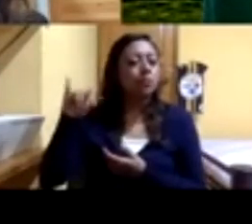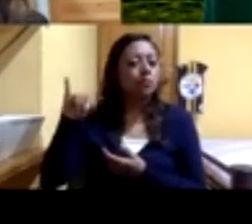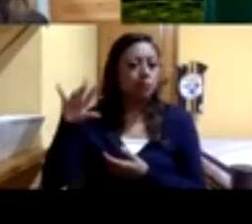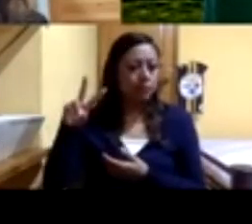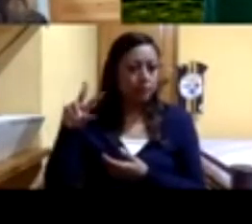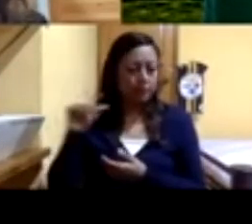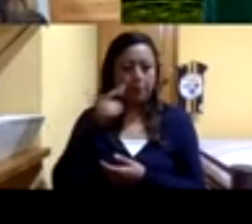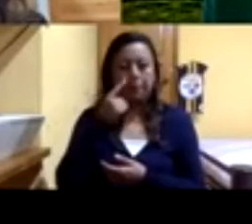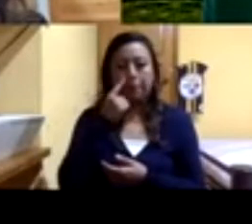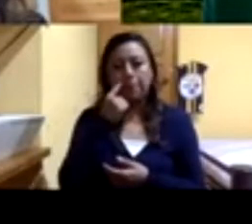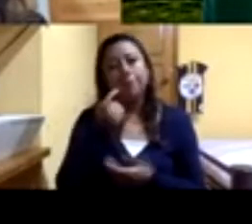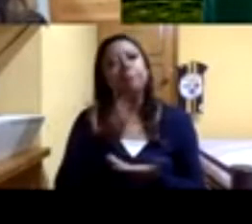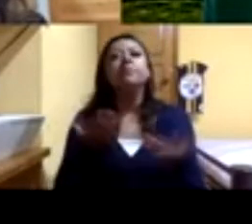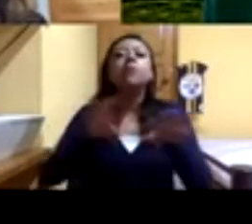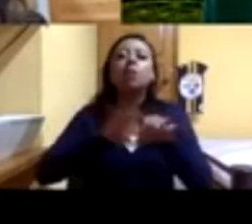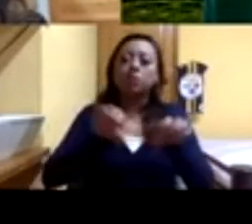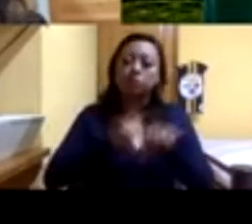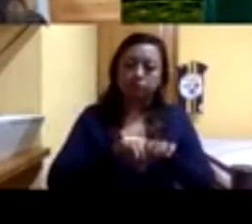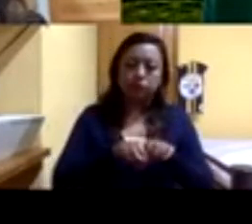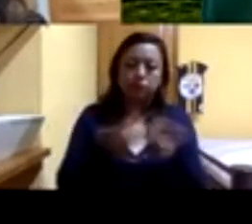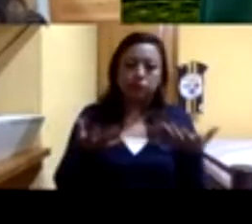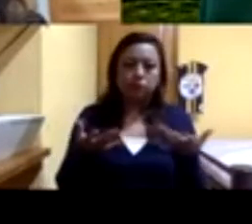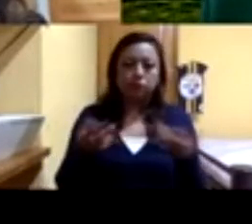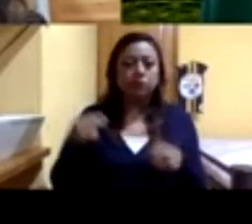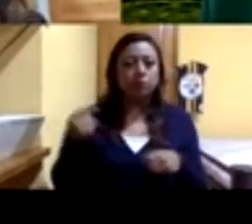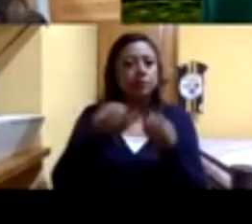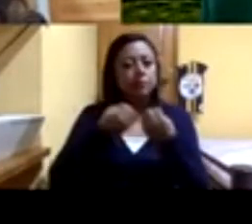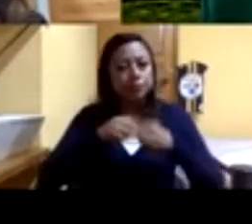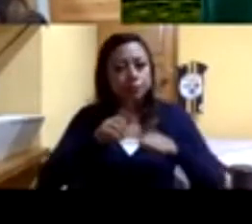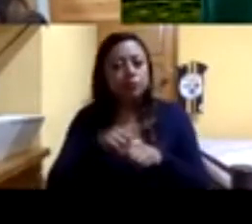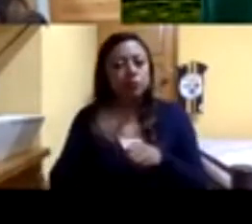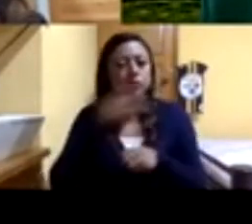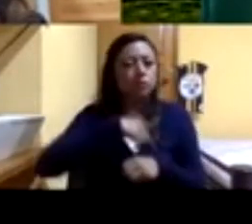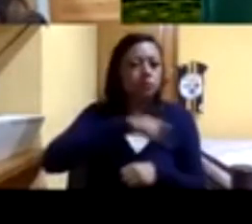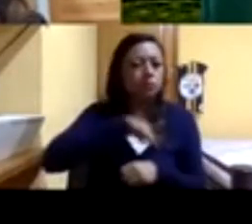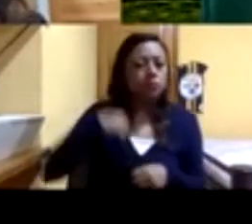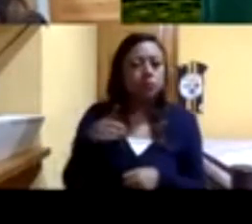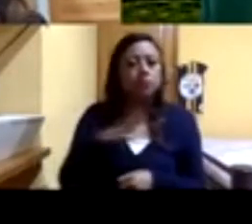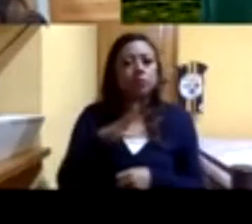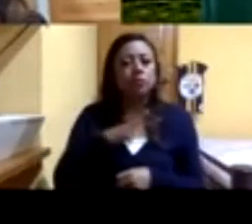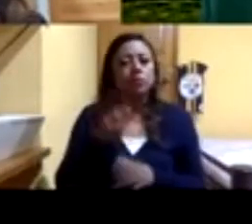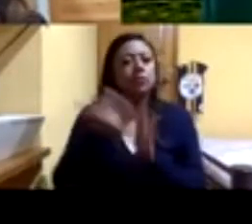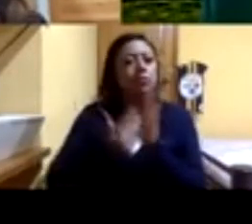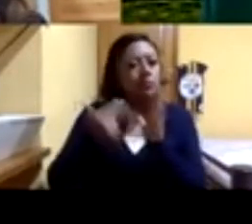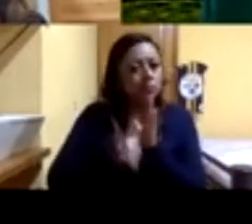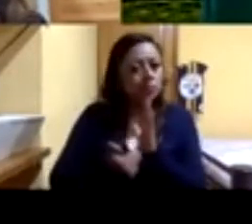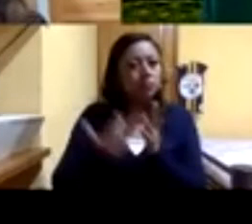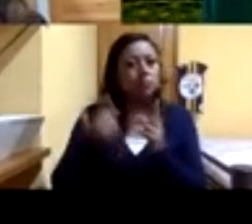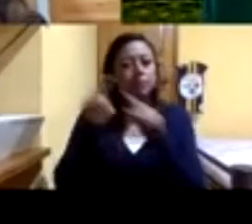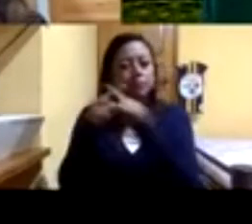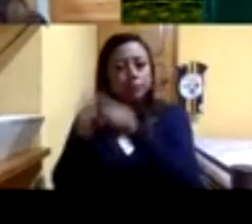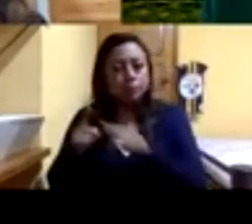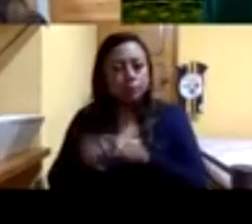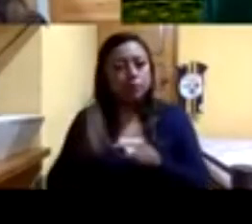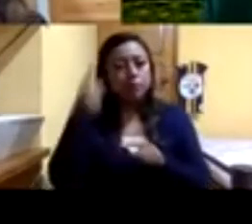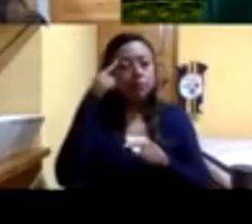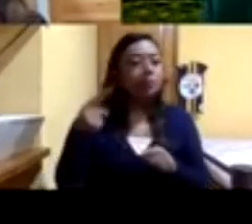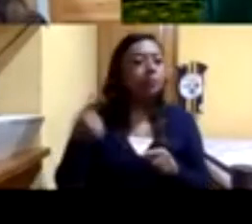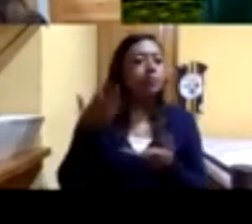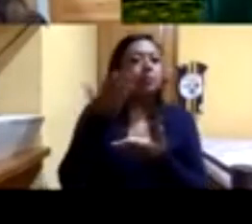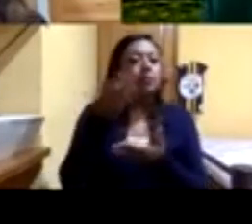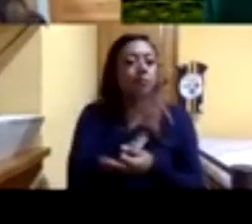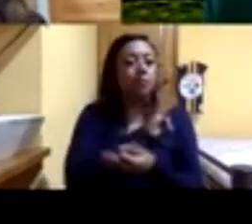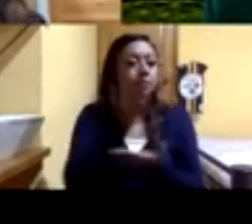la posibilidad de que tengamos las herramientas necesarias para compartir la información, pero también es